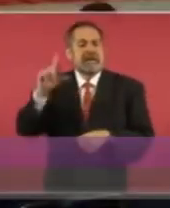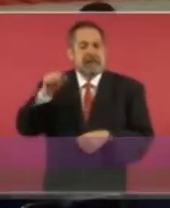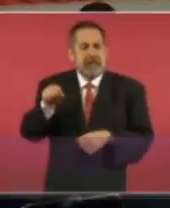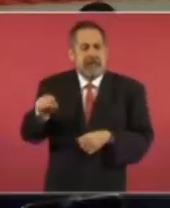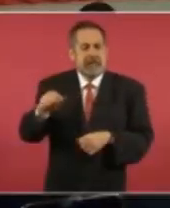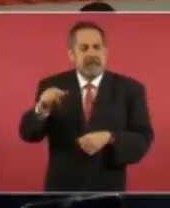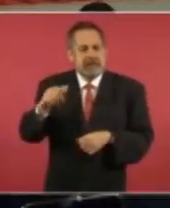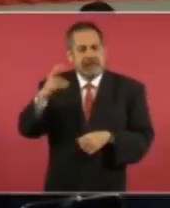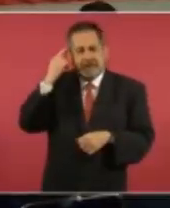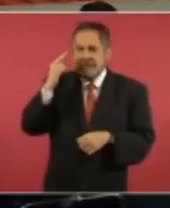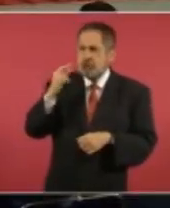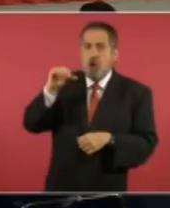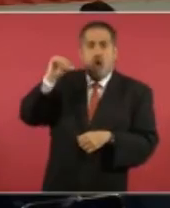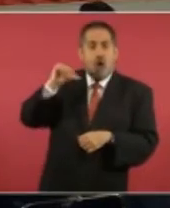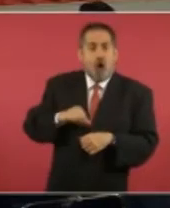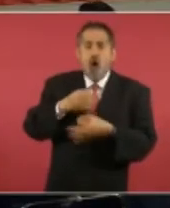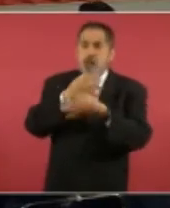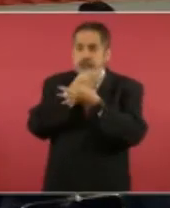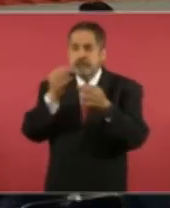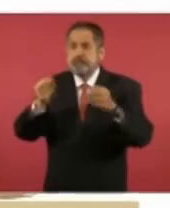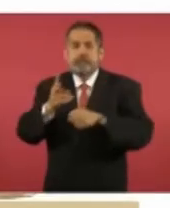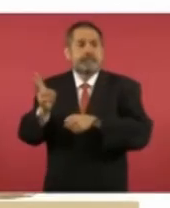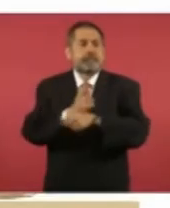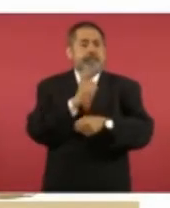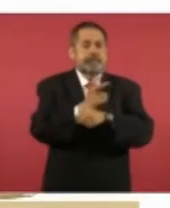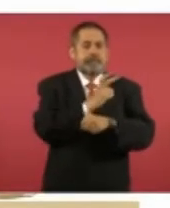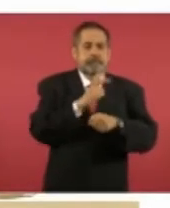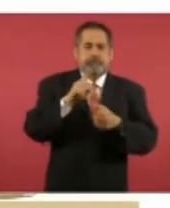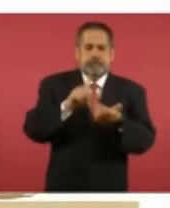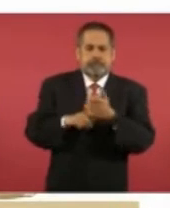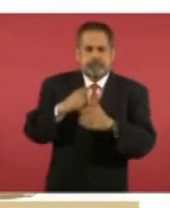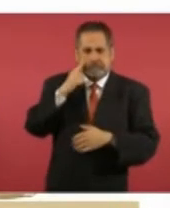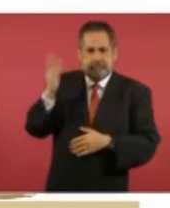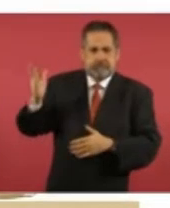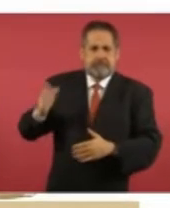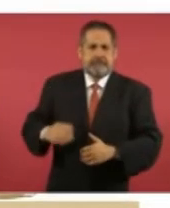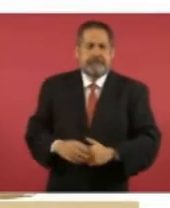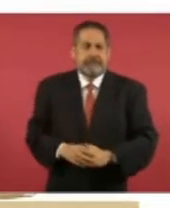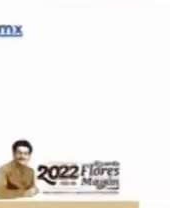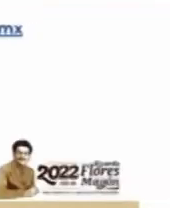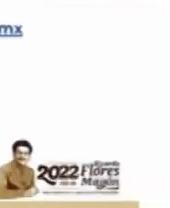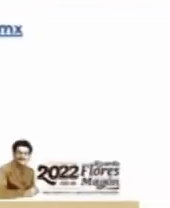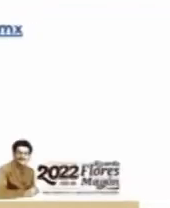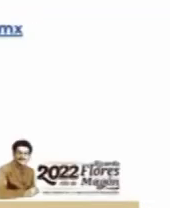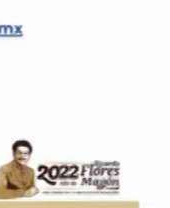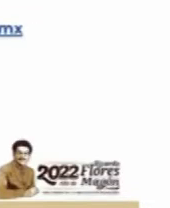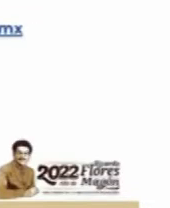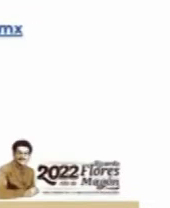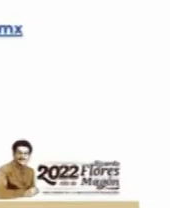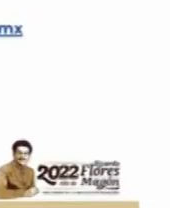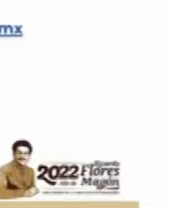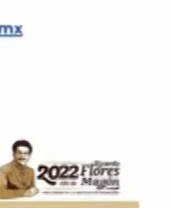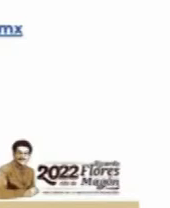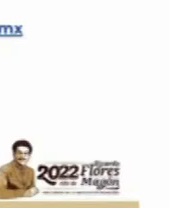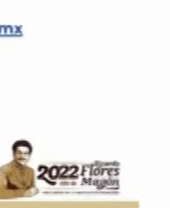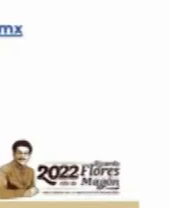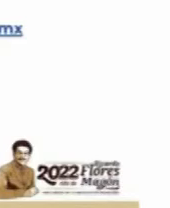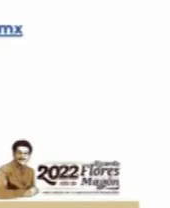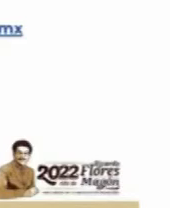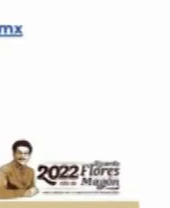lanzamos el día el día de hoy en el último en el primer minuto del 12 del 12 de octubre para